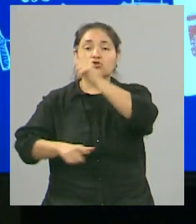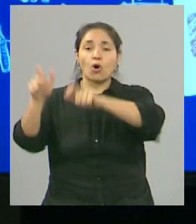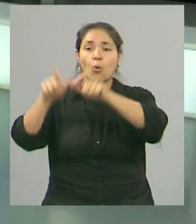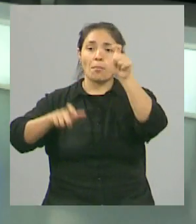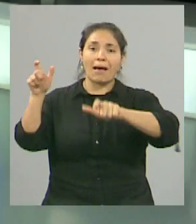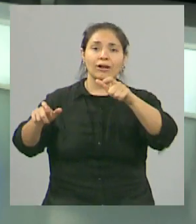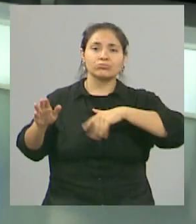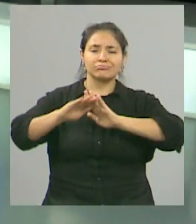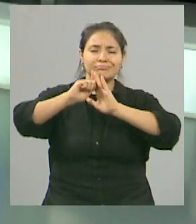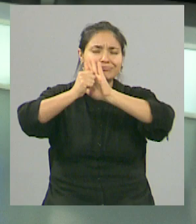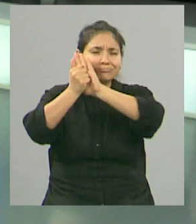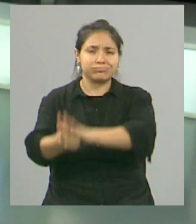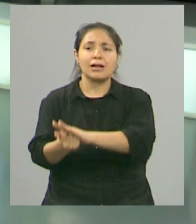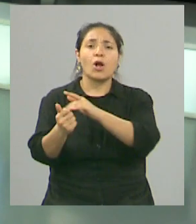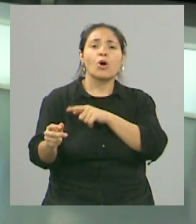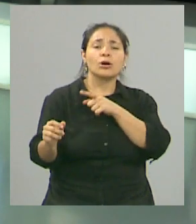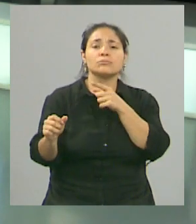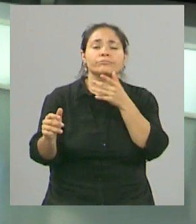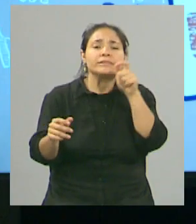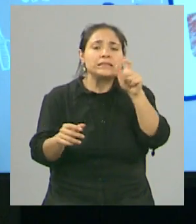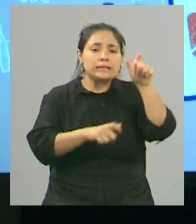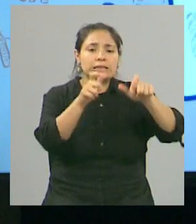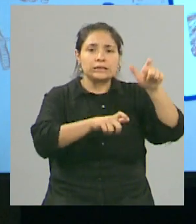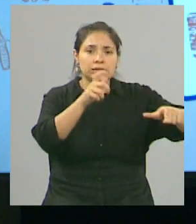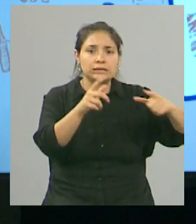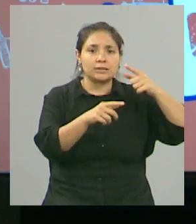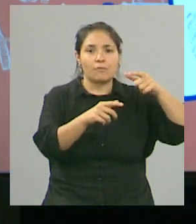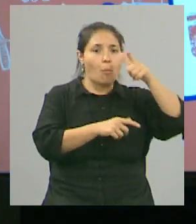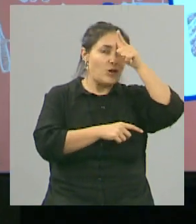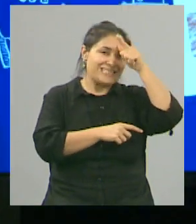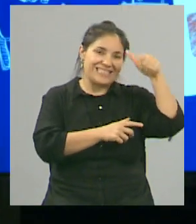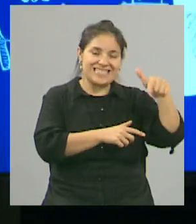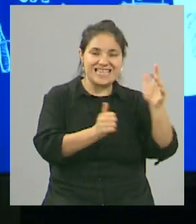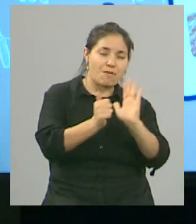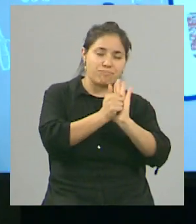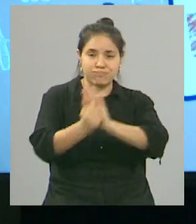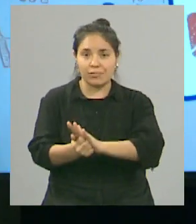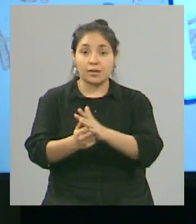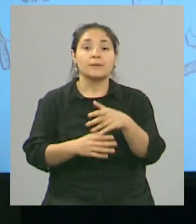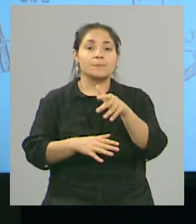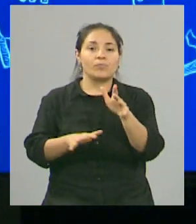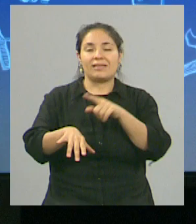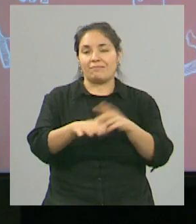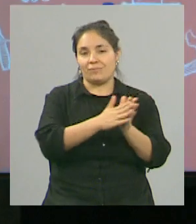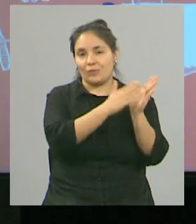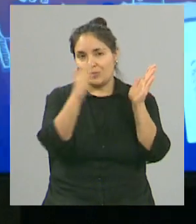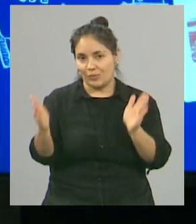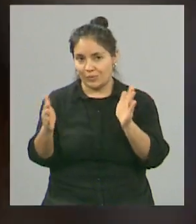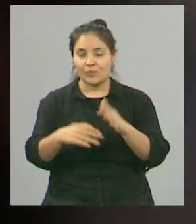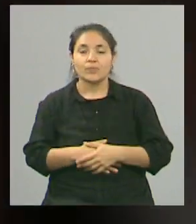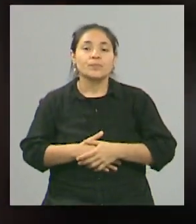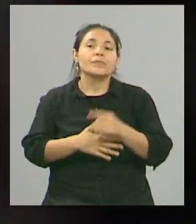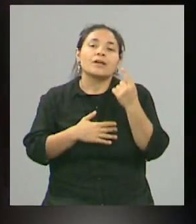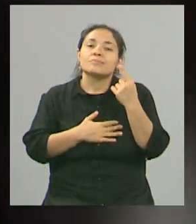la masacre de Budge. Ahí lo podemos, como la terminología, situarla temporalmente. Pero esto es